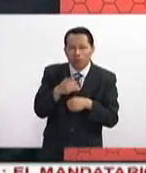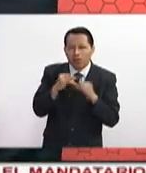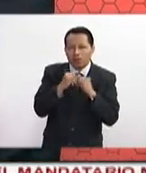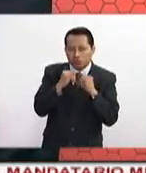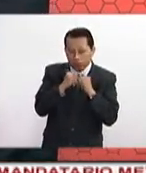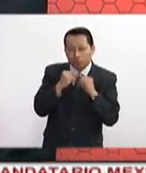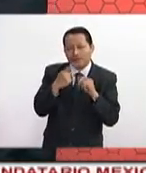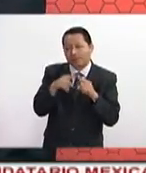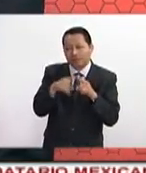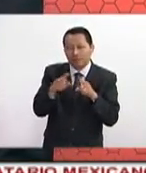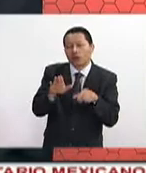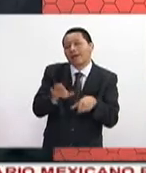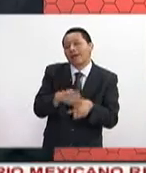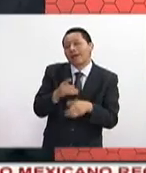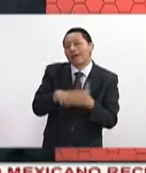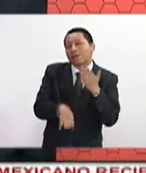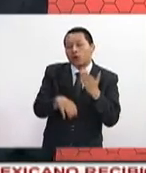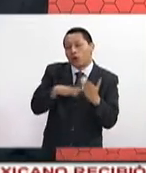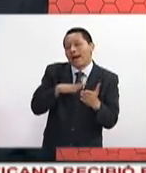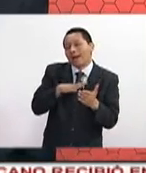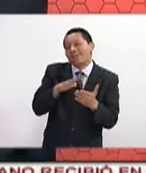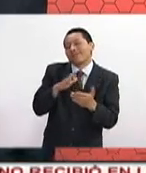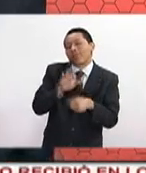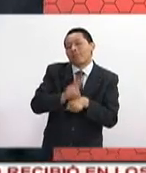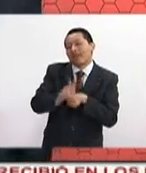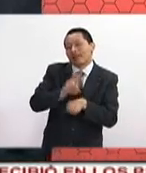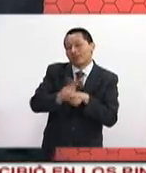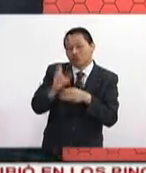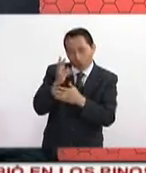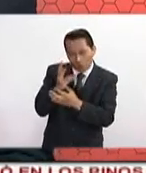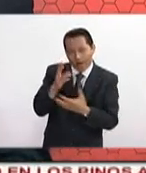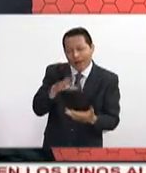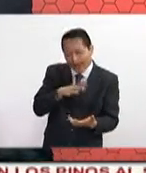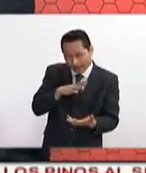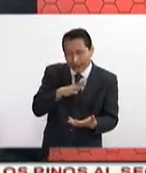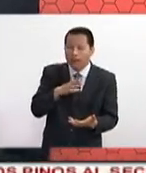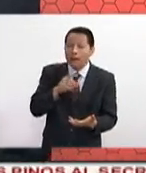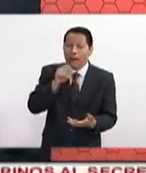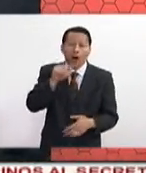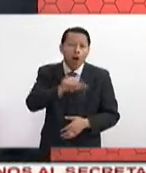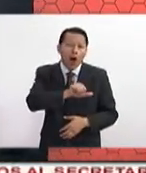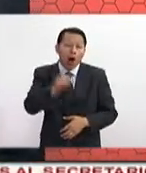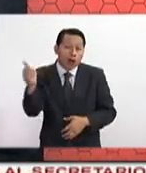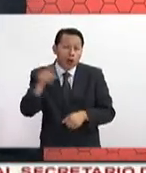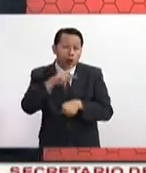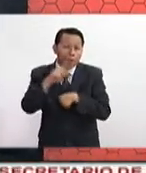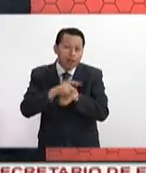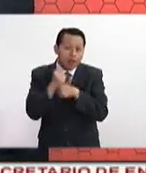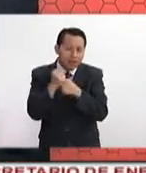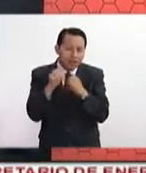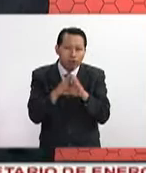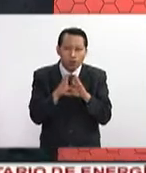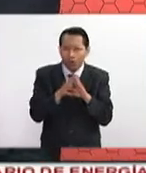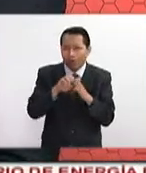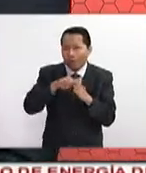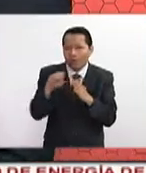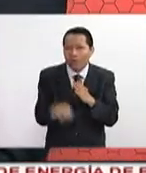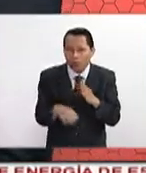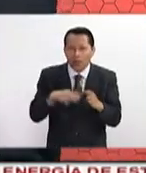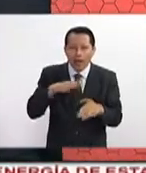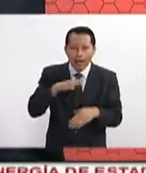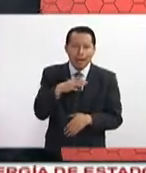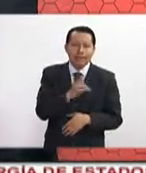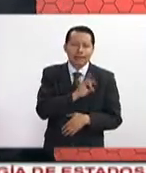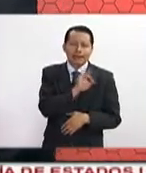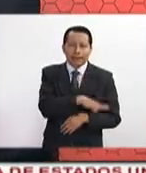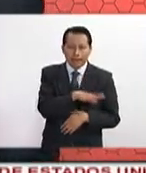instituciones democráticas, ¿no? Como es el caso directo de Venezuela. Hay otros países muy consolidados, ¿no? Como por ejemplo Chile,